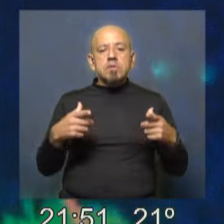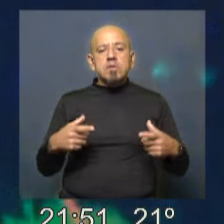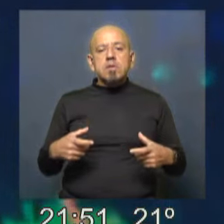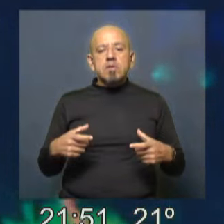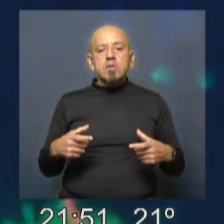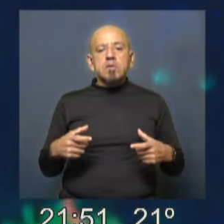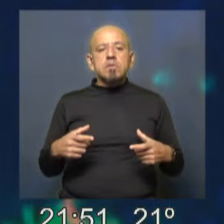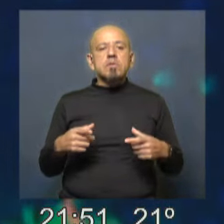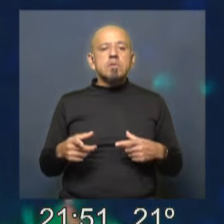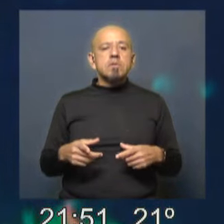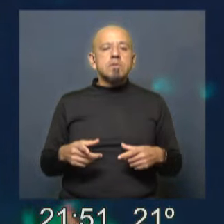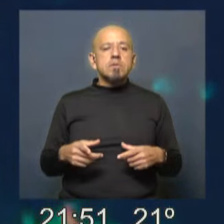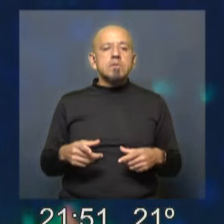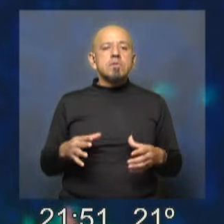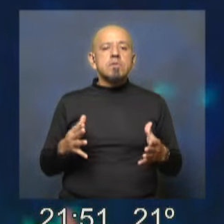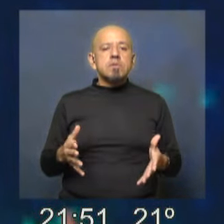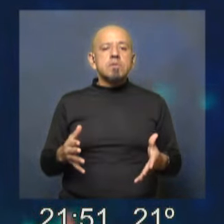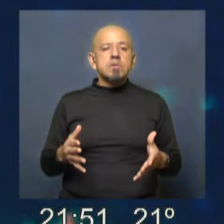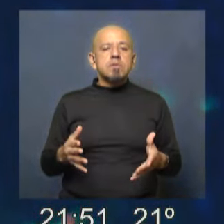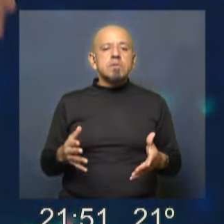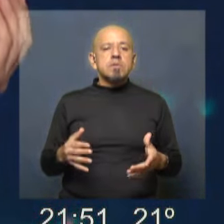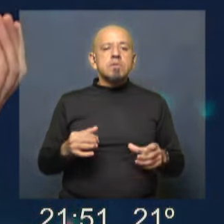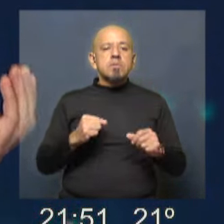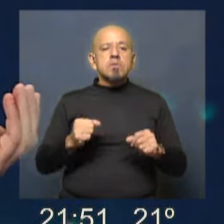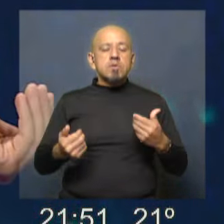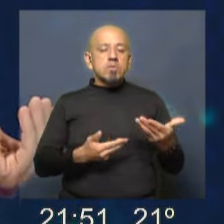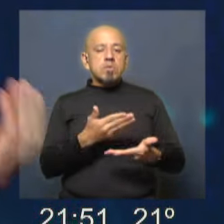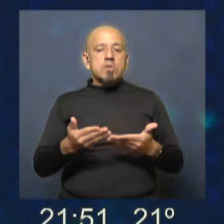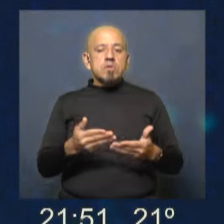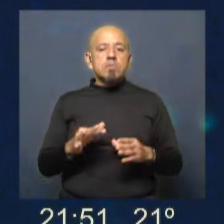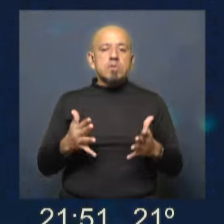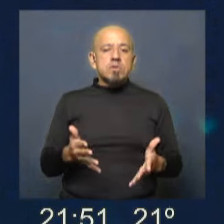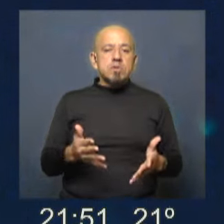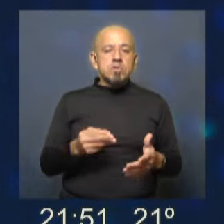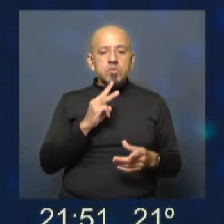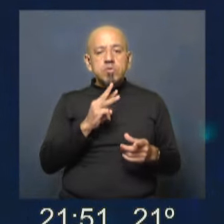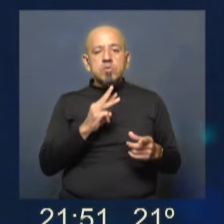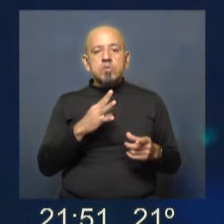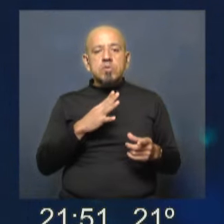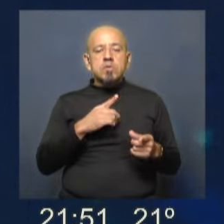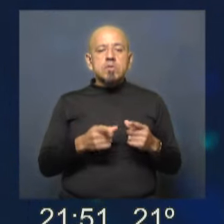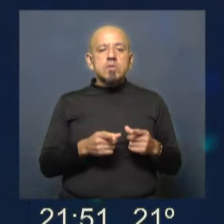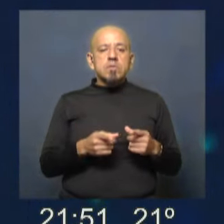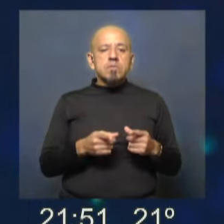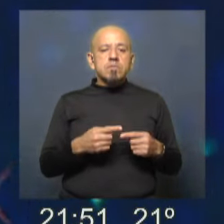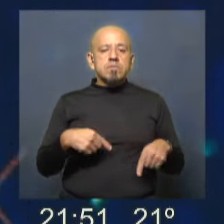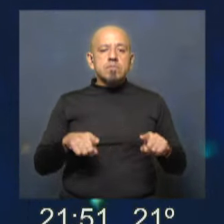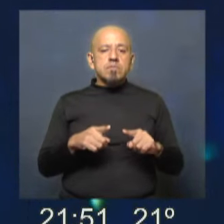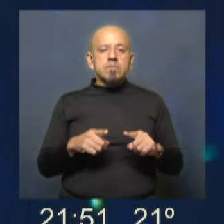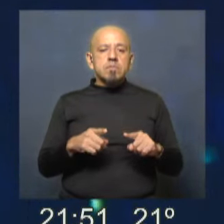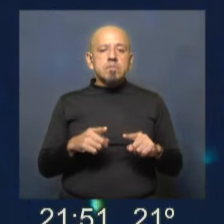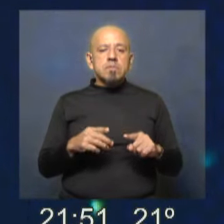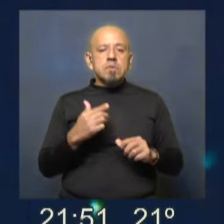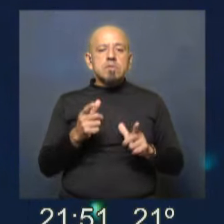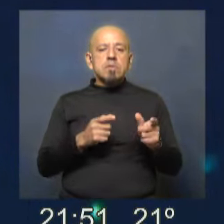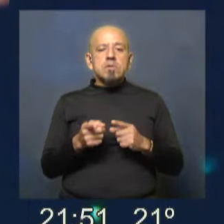¿no? Y como poder compartirlo, pero también para el que no va, porque un show es algo que sucede para una determinada cantidad de